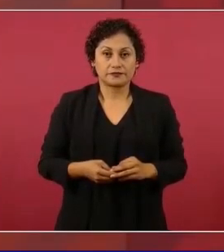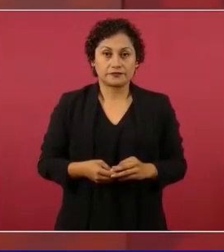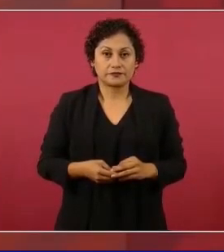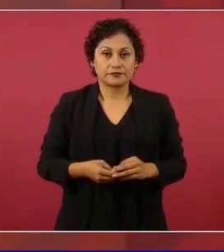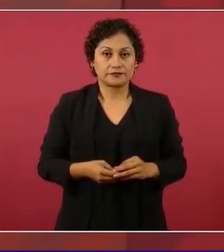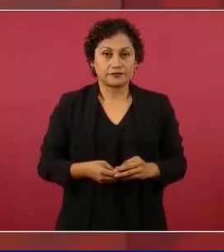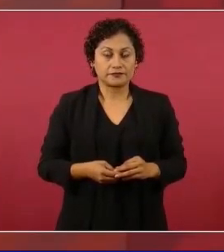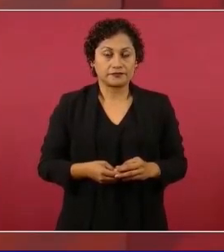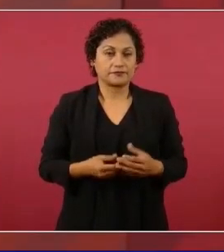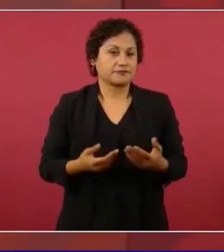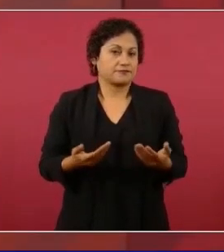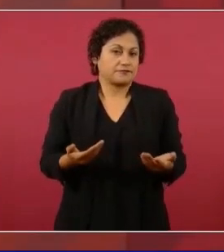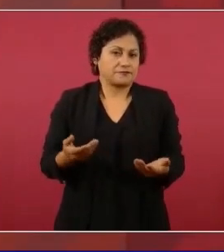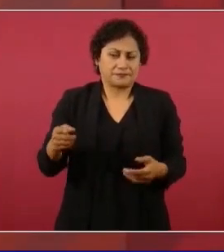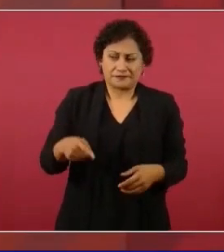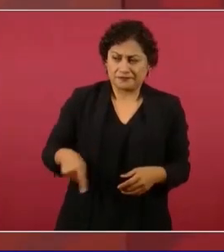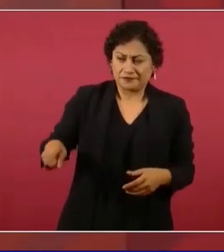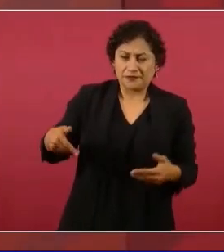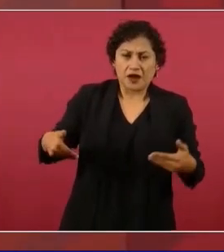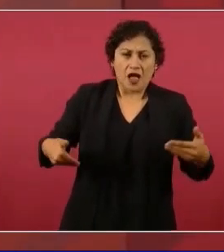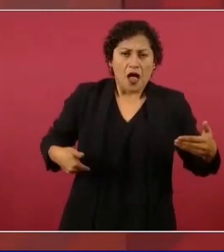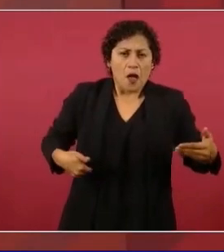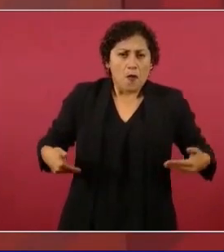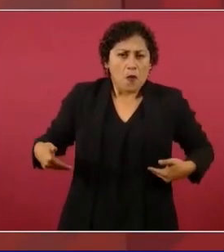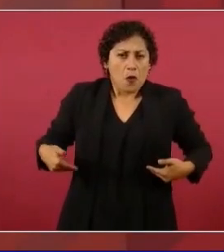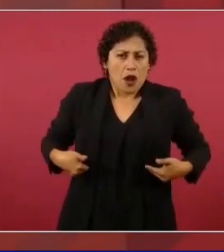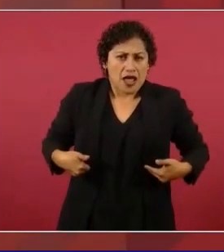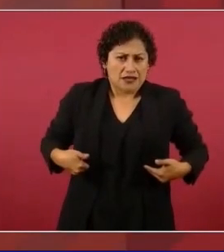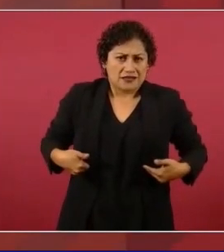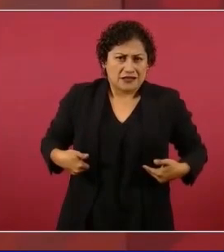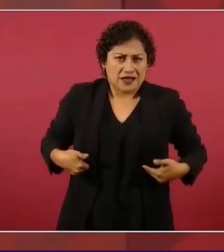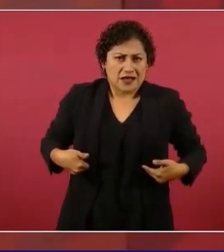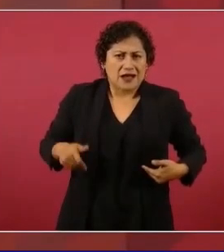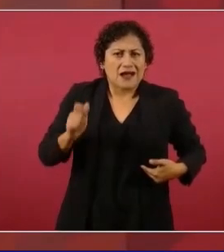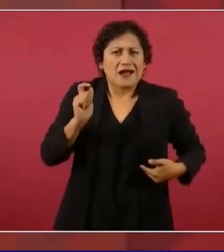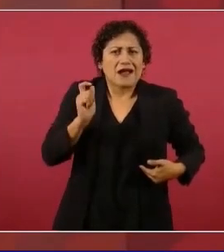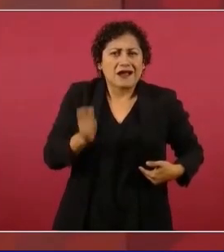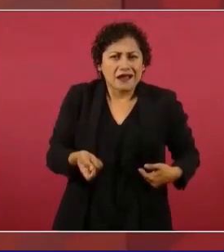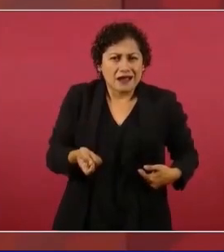les molestan los cambios.